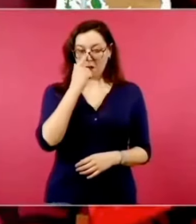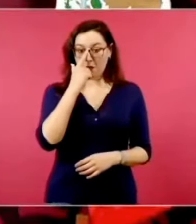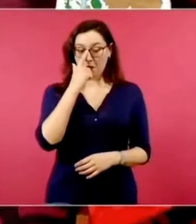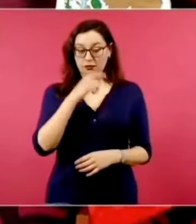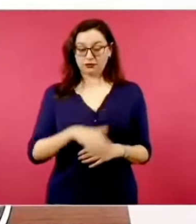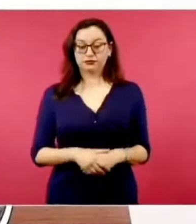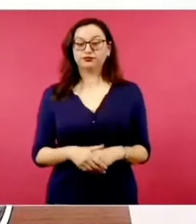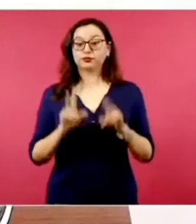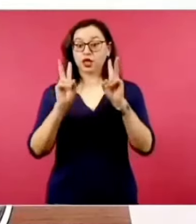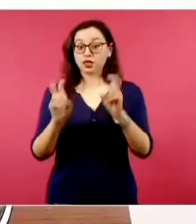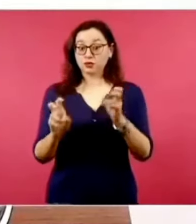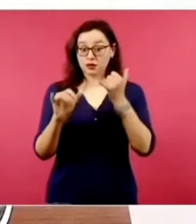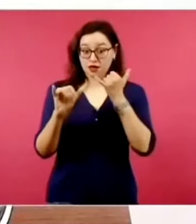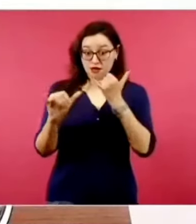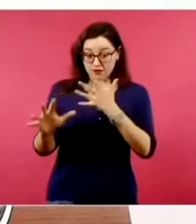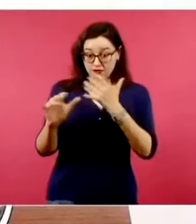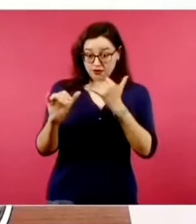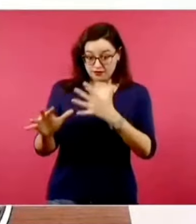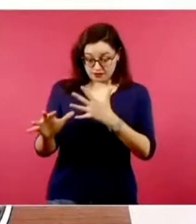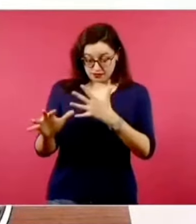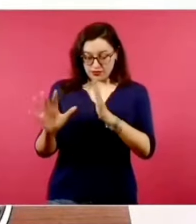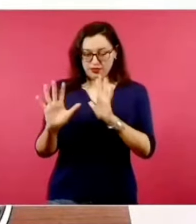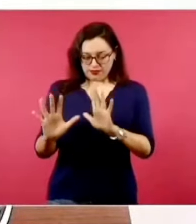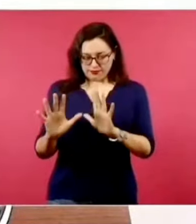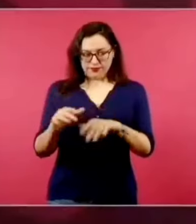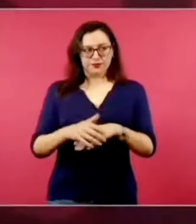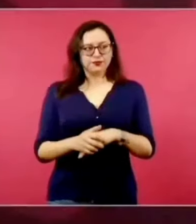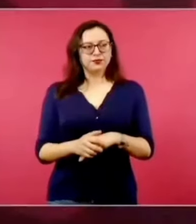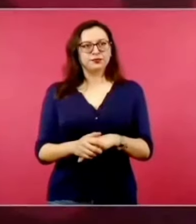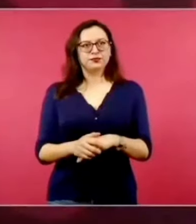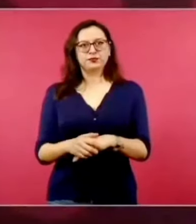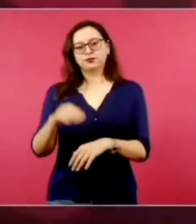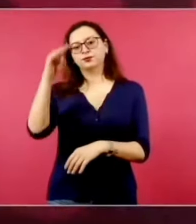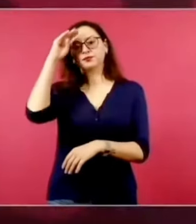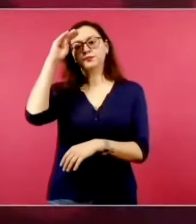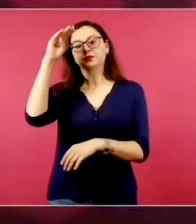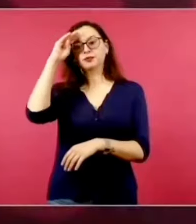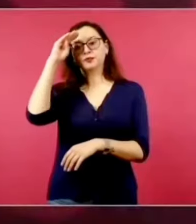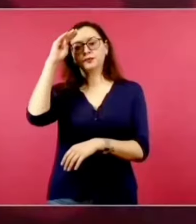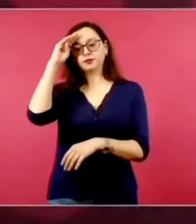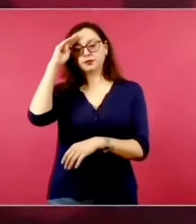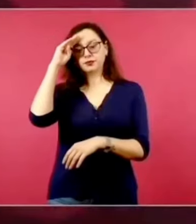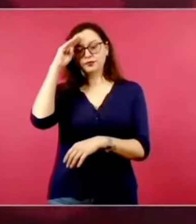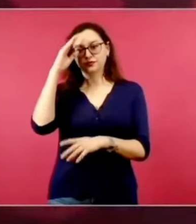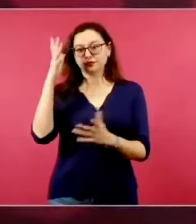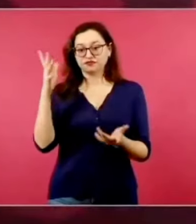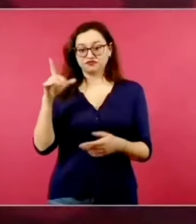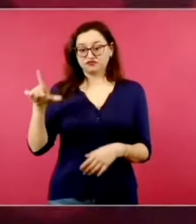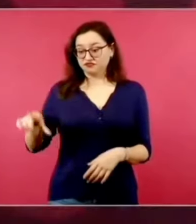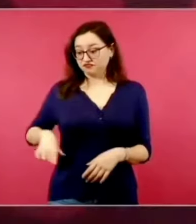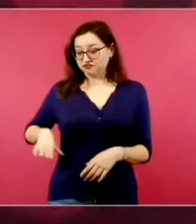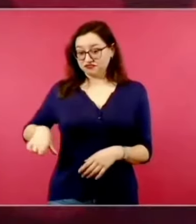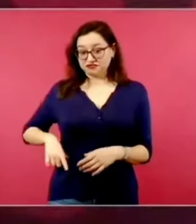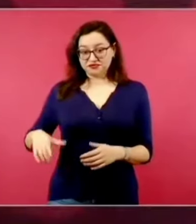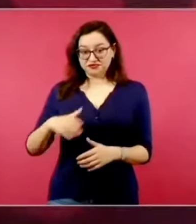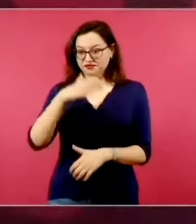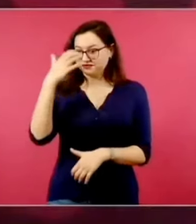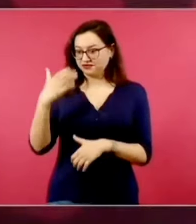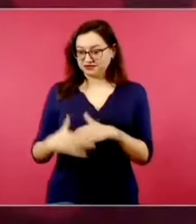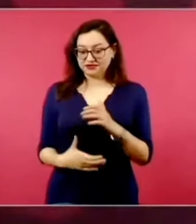defraudadores que piensan que ya este termina ya les